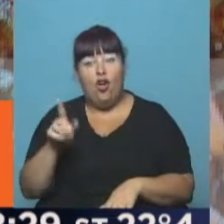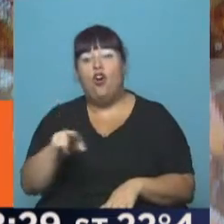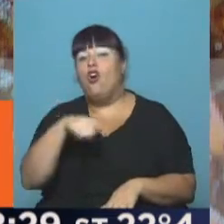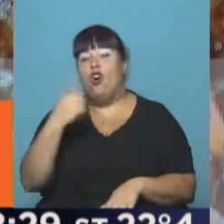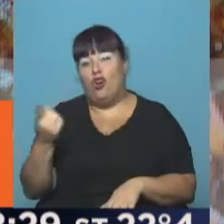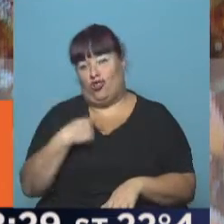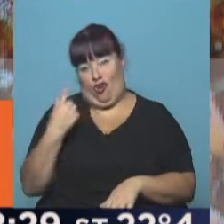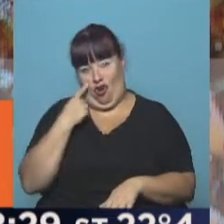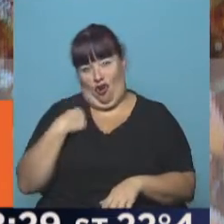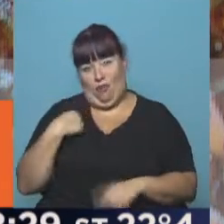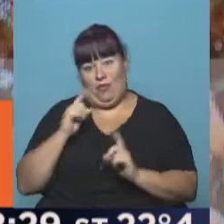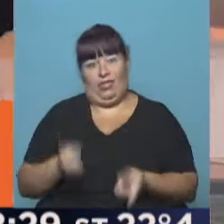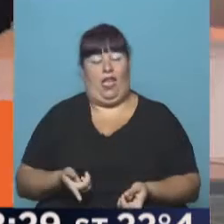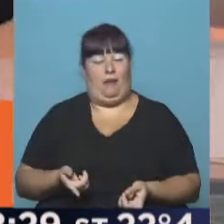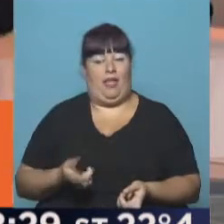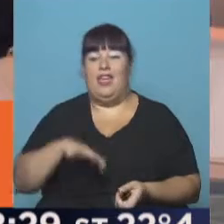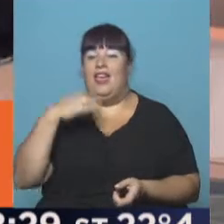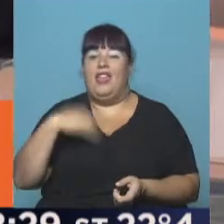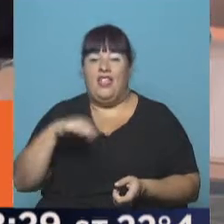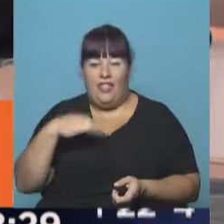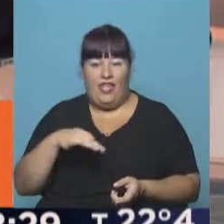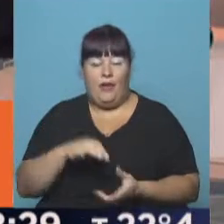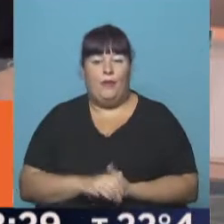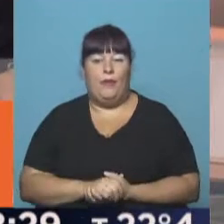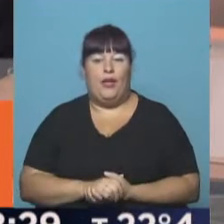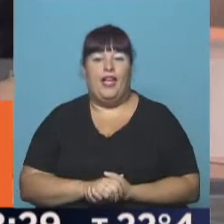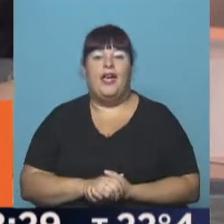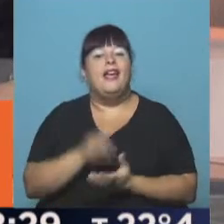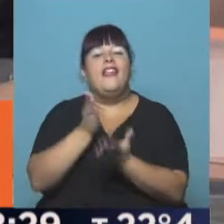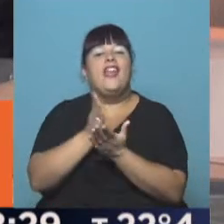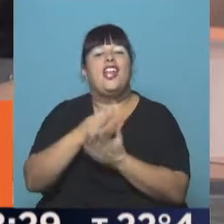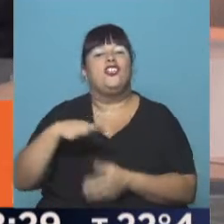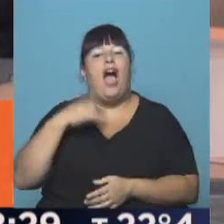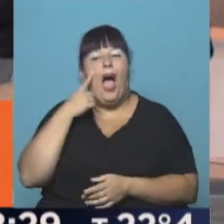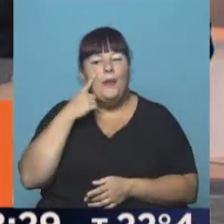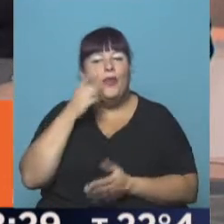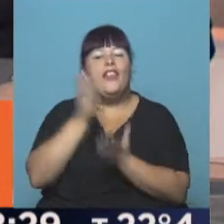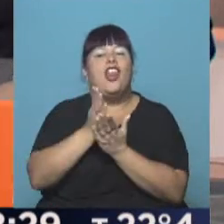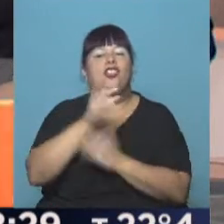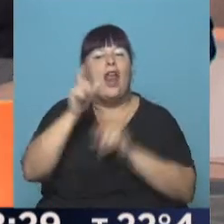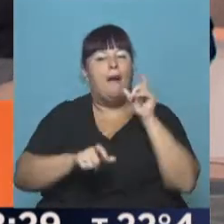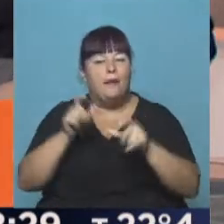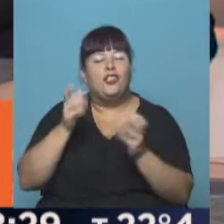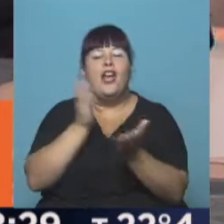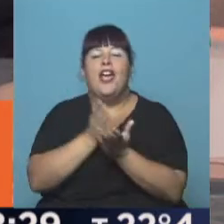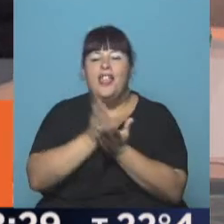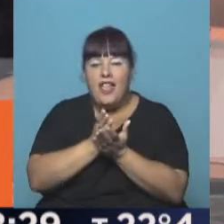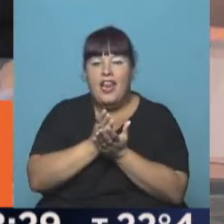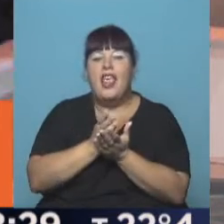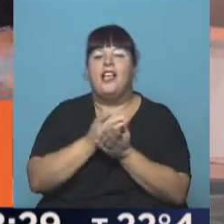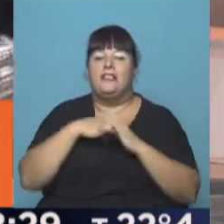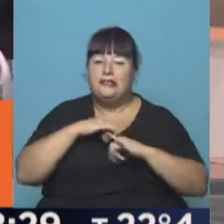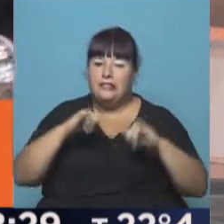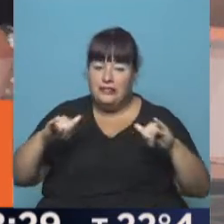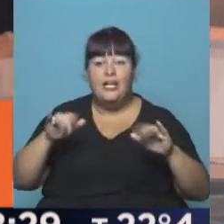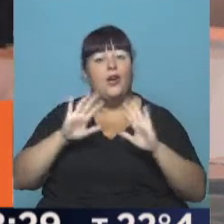parte somos nosotros, ¿no? Y tenemos que hacer... es el derecho a la vida, es el derecho humano, es el derecho por cual tanto pregonamos.